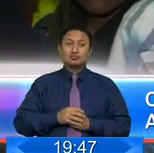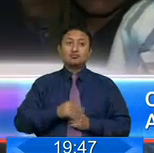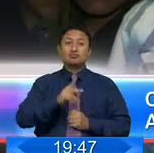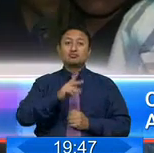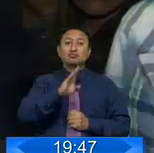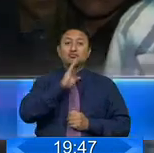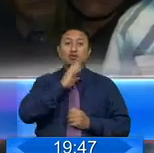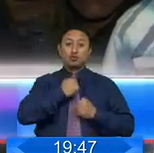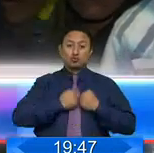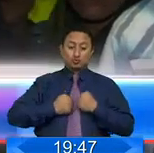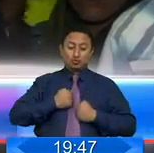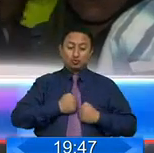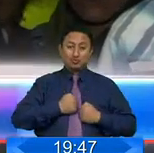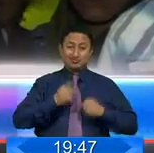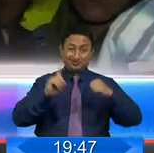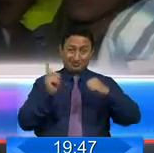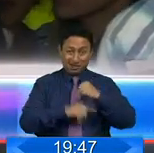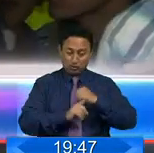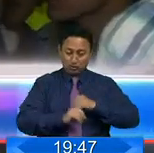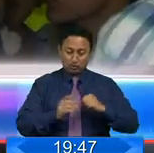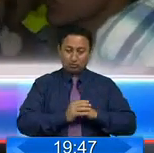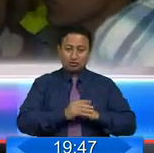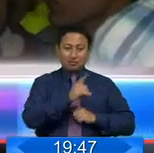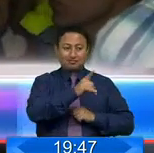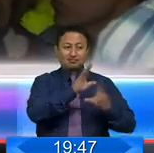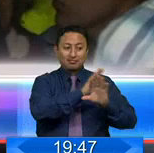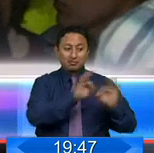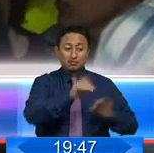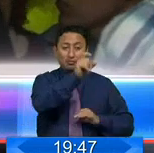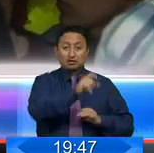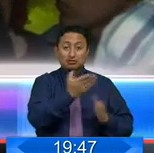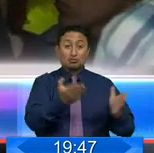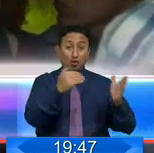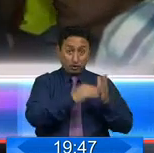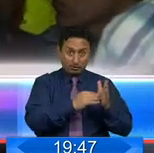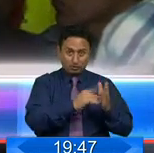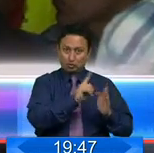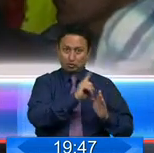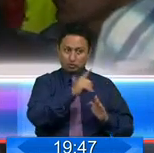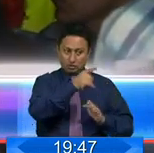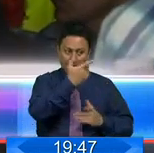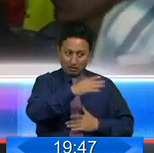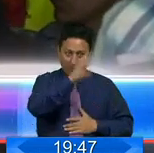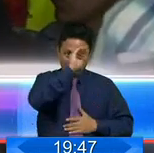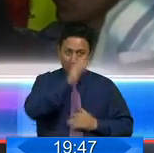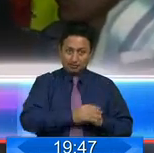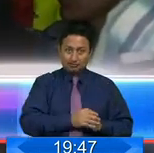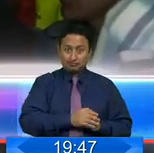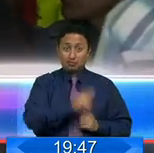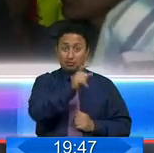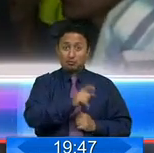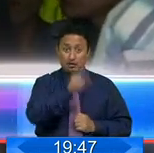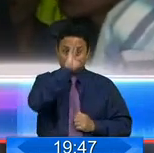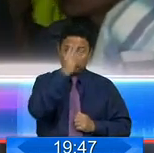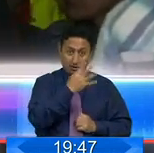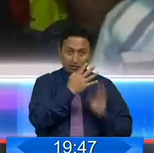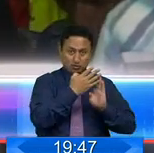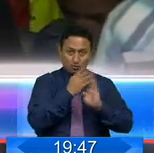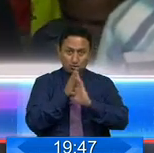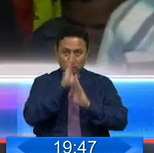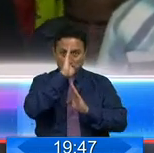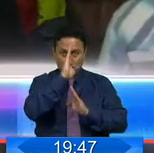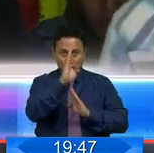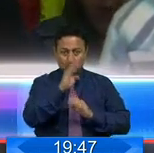es netamente un castigo. Es un baño de purificación para que no vuelva a reincidir en esto, pues, si se aleje de estas malas prácticas de los